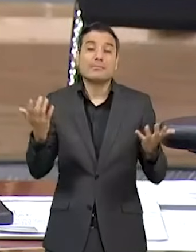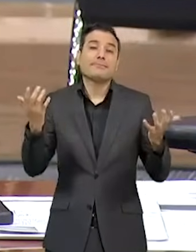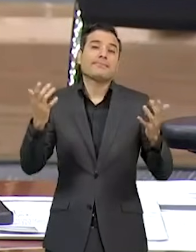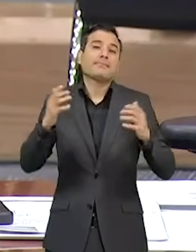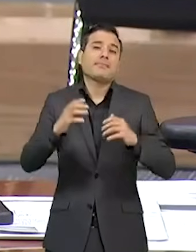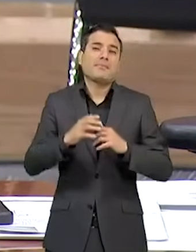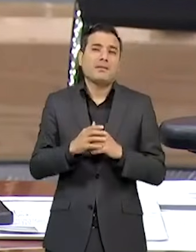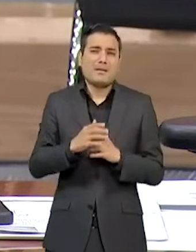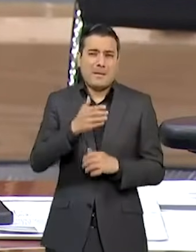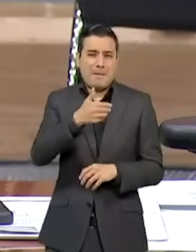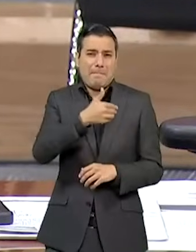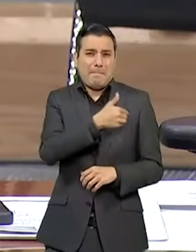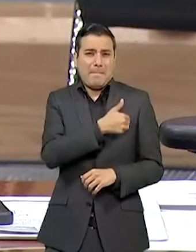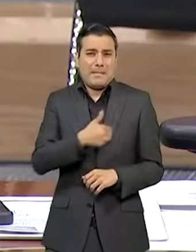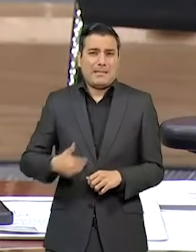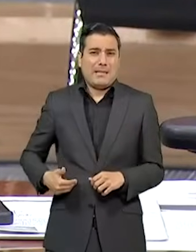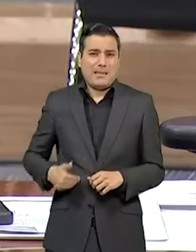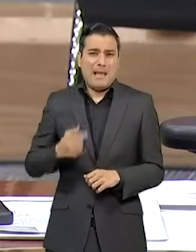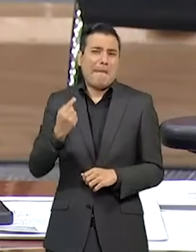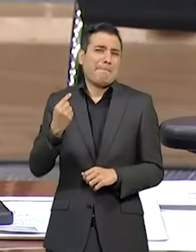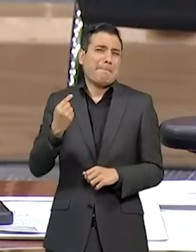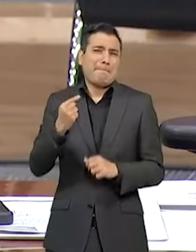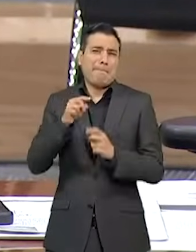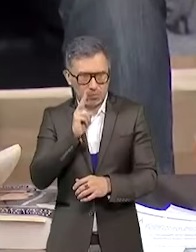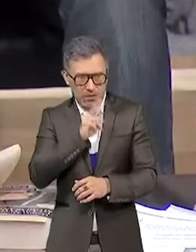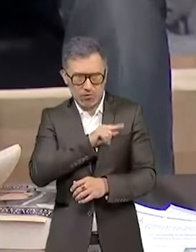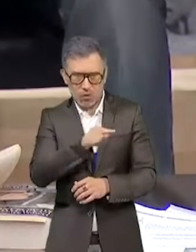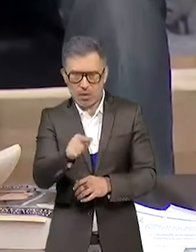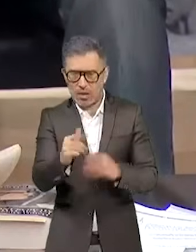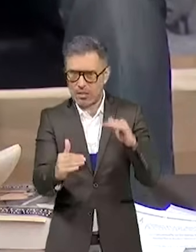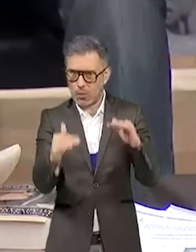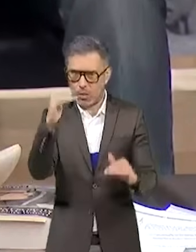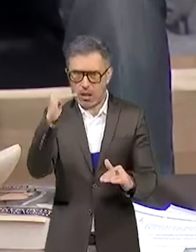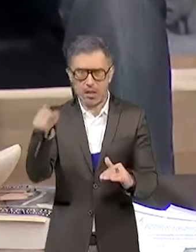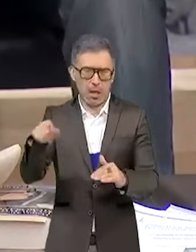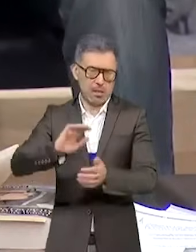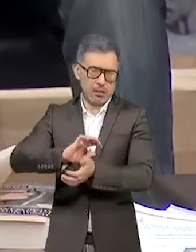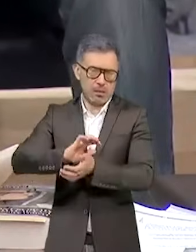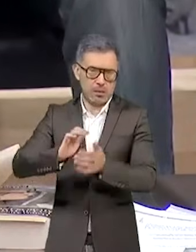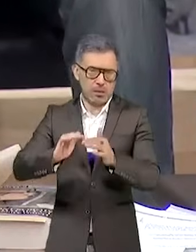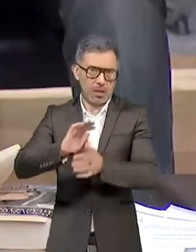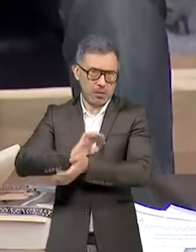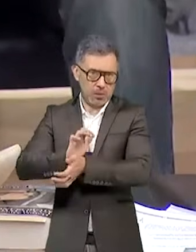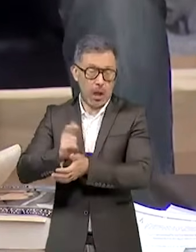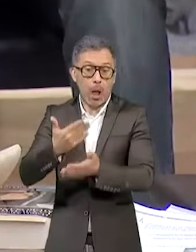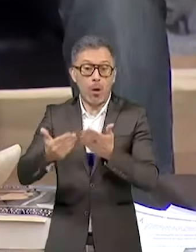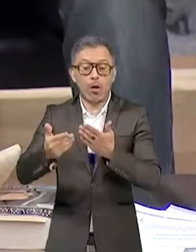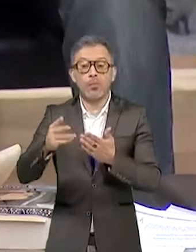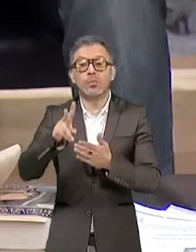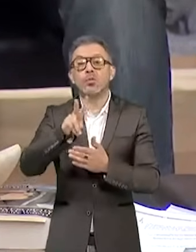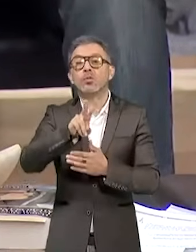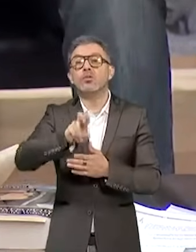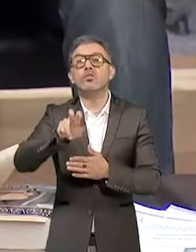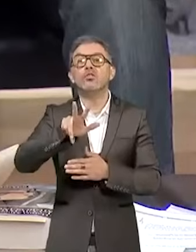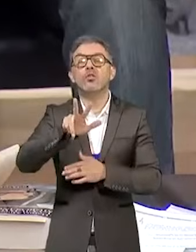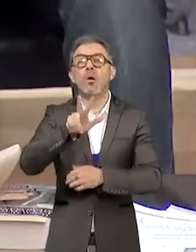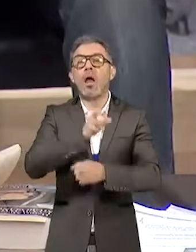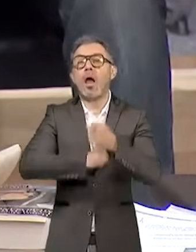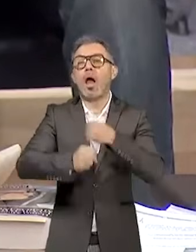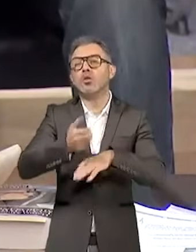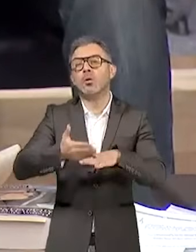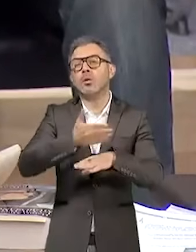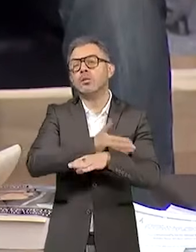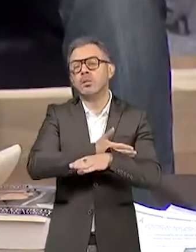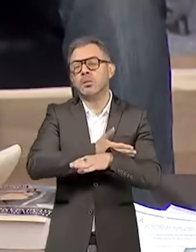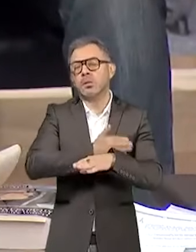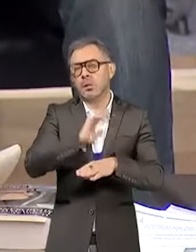Felipe Calderón, mejor ni hablamos. Por cierto, hoy se cumplen 218 años del nacimiento del más grande presidente que ha tenido el